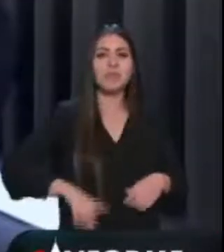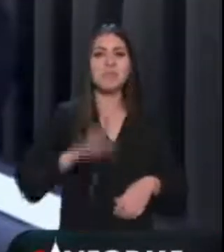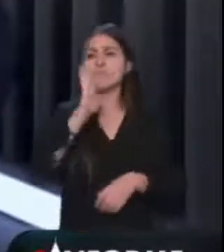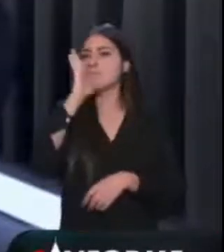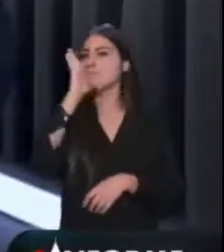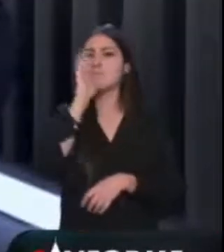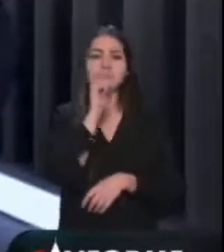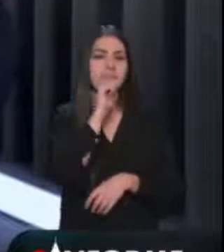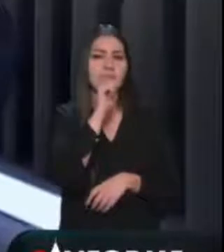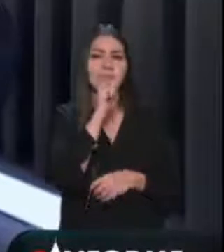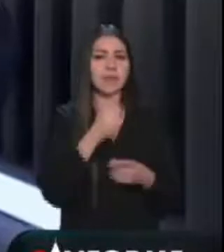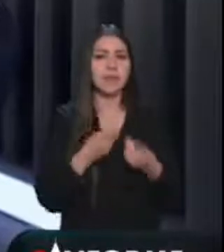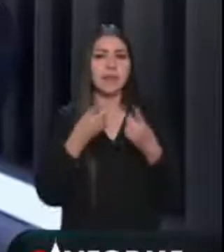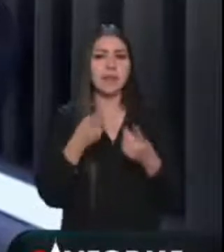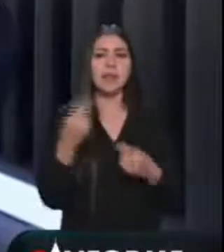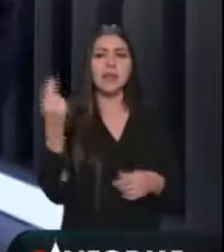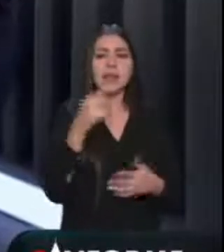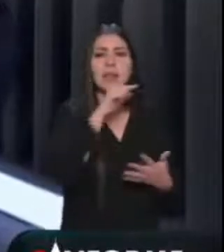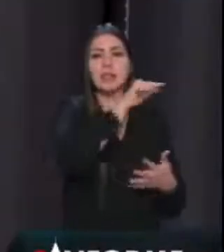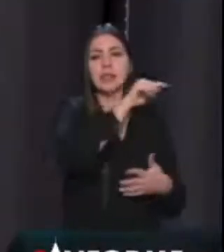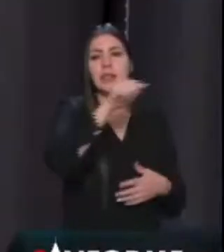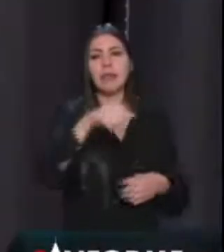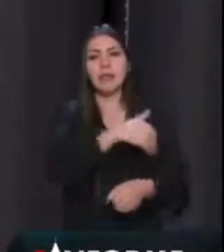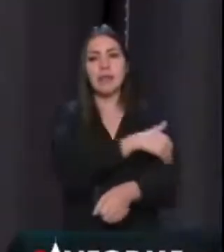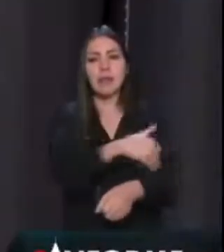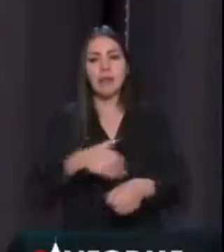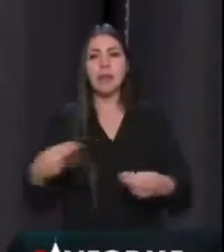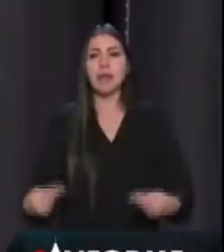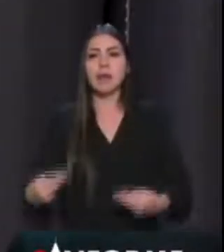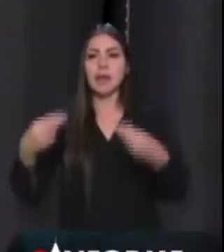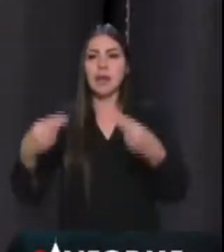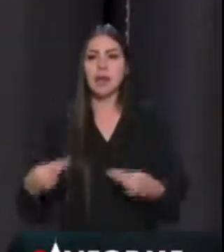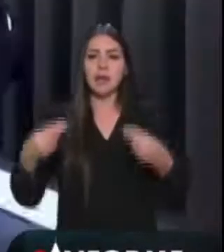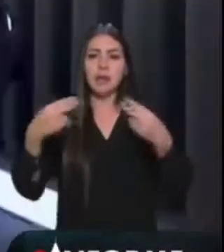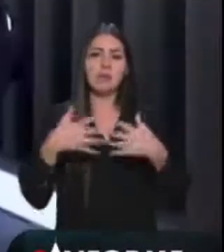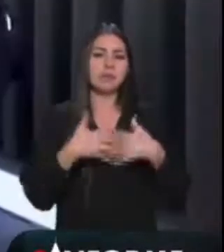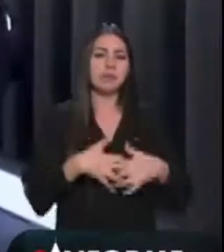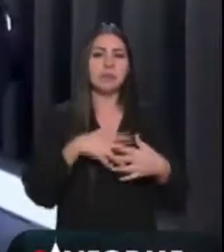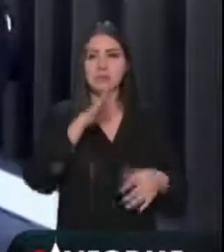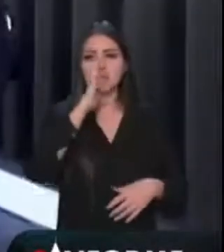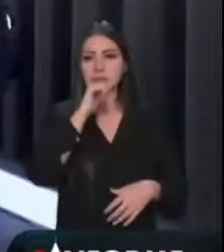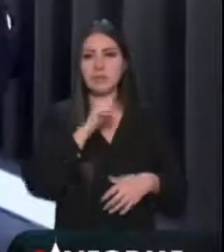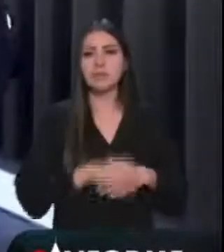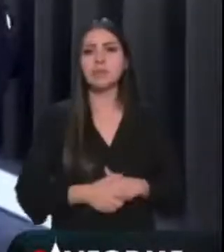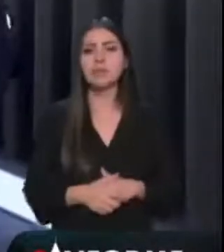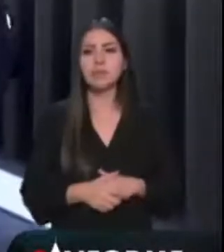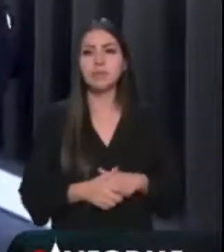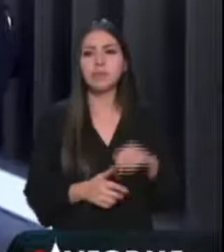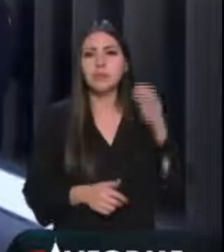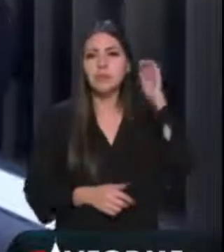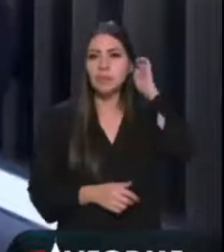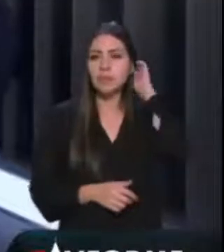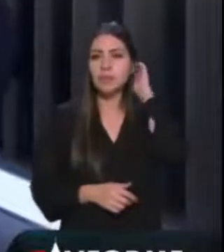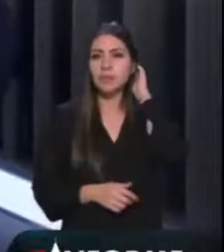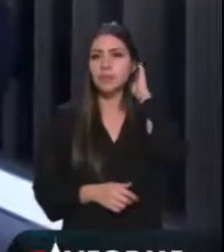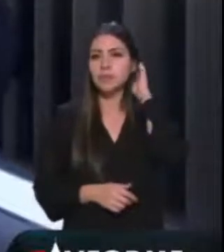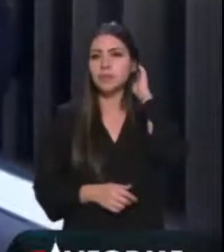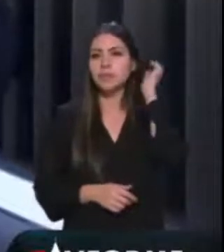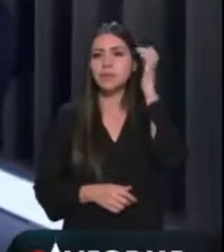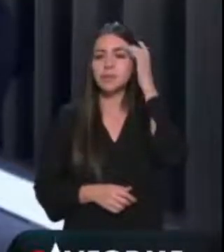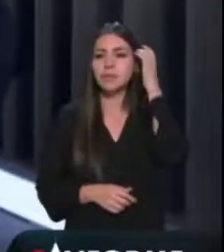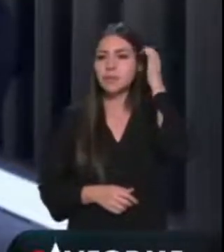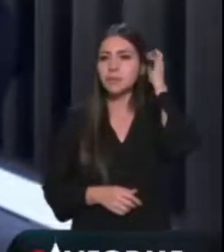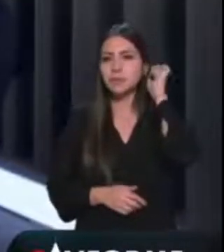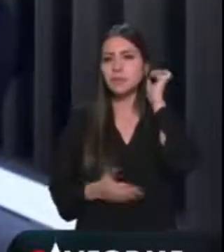satisfacer las necesidades de las familias, de los comercios y de la industria. A ver, Ángel, Rodrigo, si me permiten, tenemos que hacer un